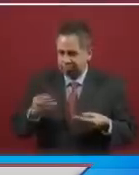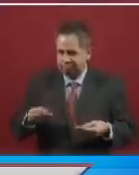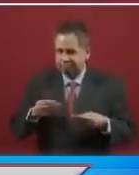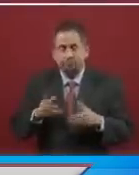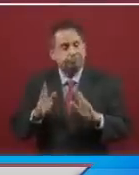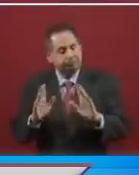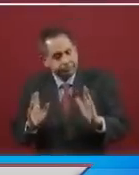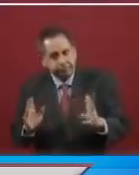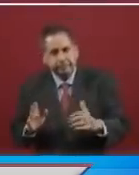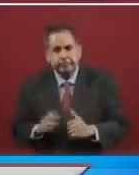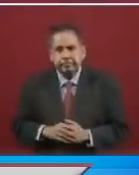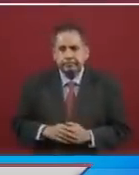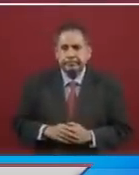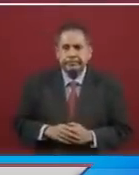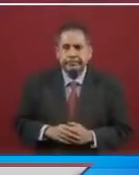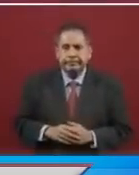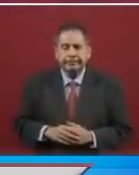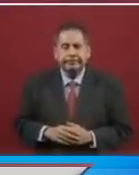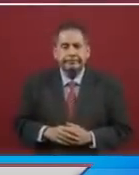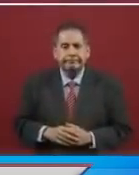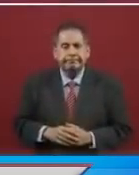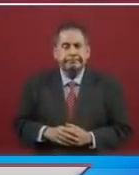Pero